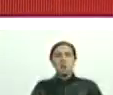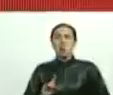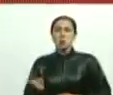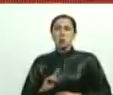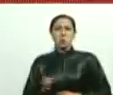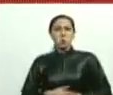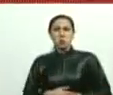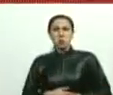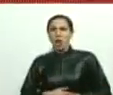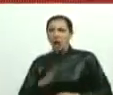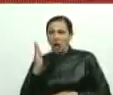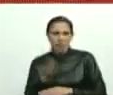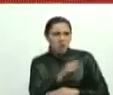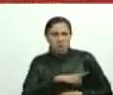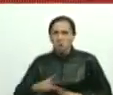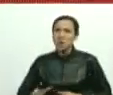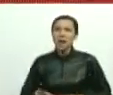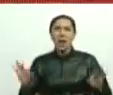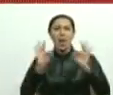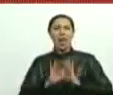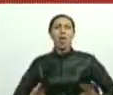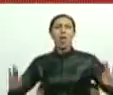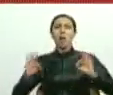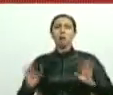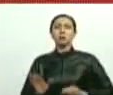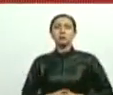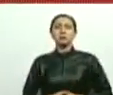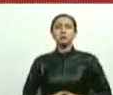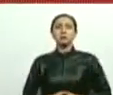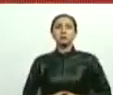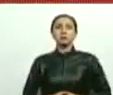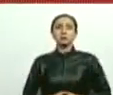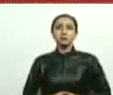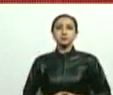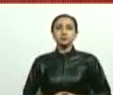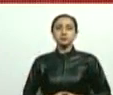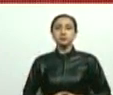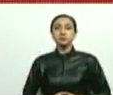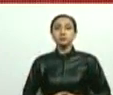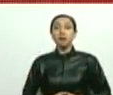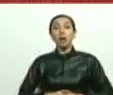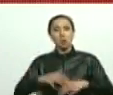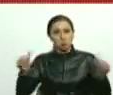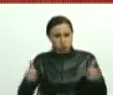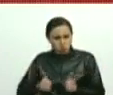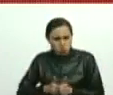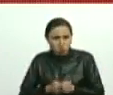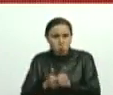ponerle zancadillas al otro, no, no, a la otra, no. Es para ir juntos,